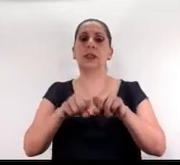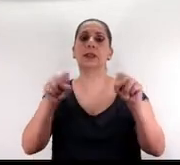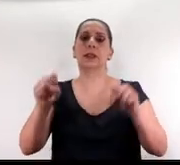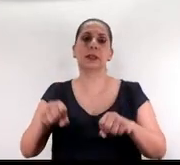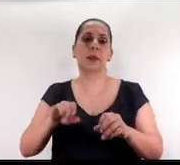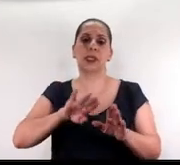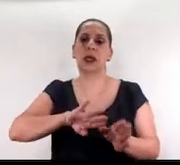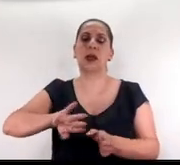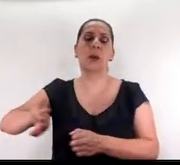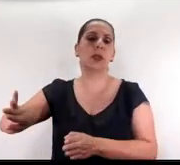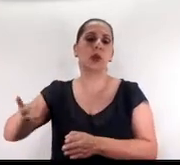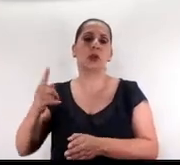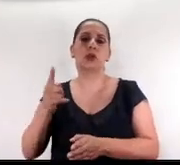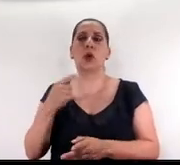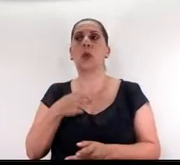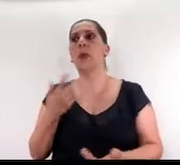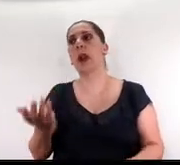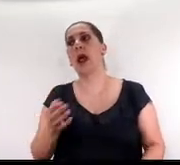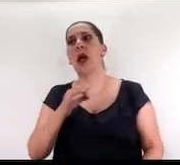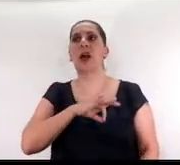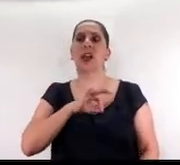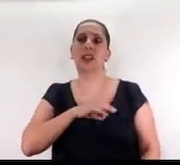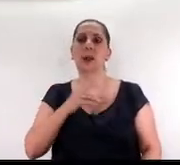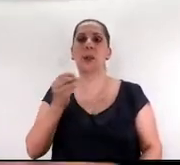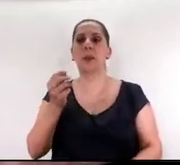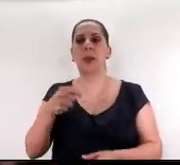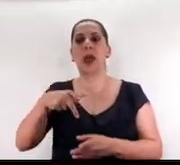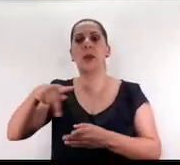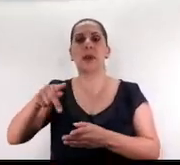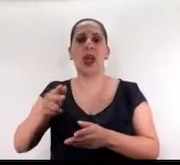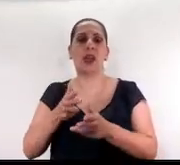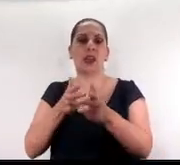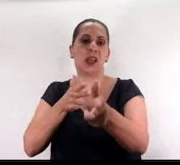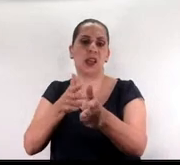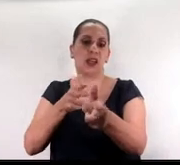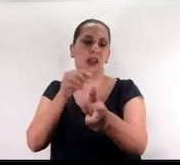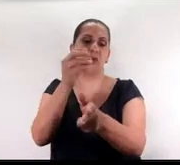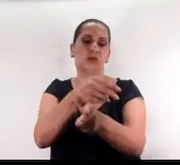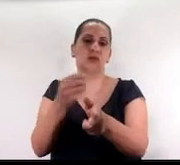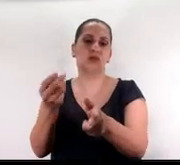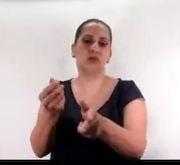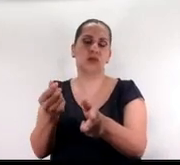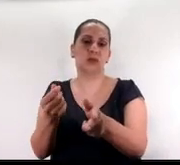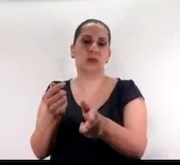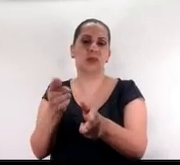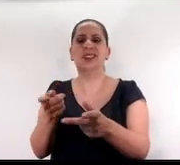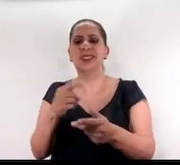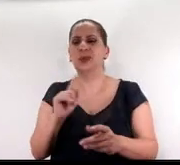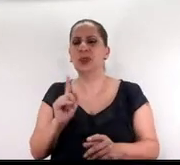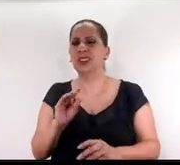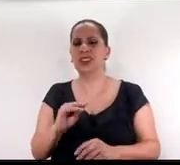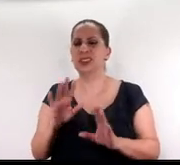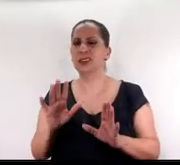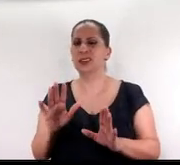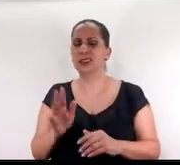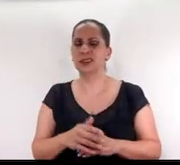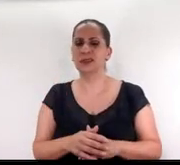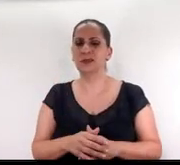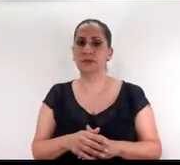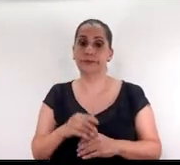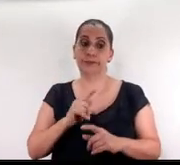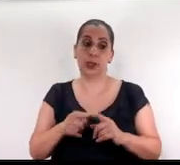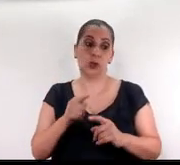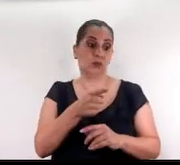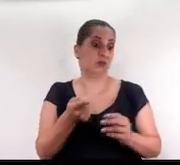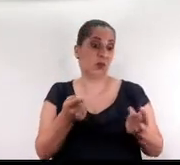para dar garantías sobre los peajes, etcétera, etcétera, porque eso quita transparencia. Bueno, lamentablemente esa parte no pasó,